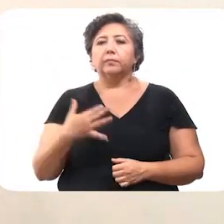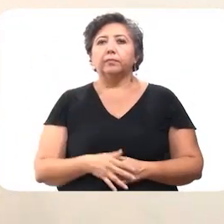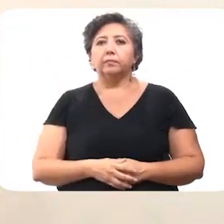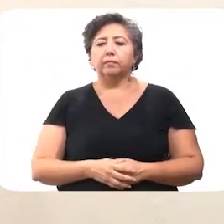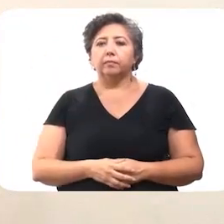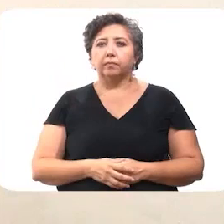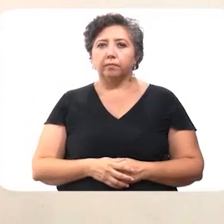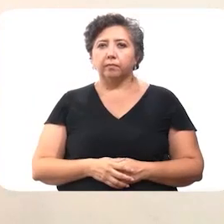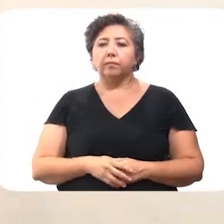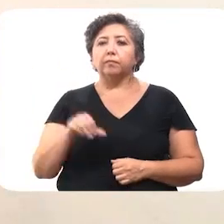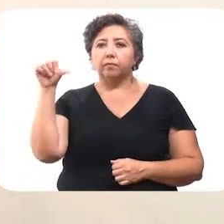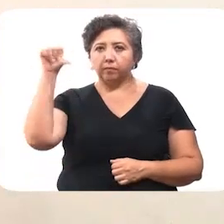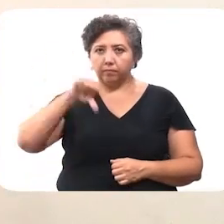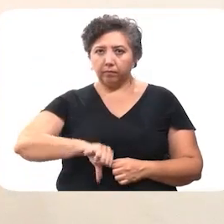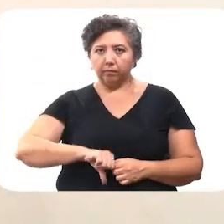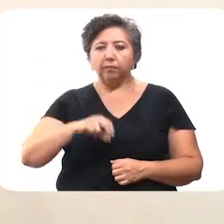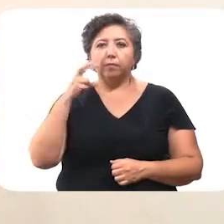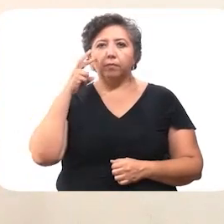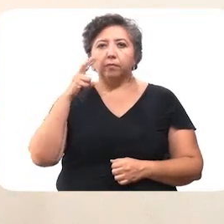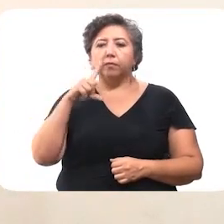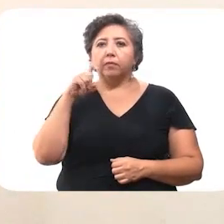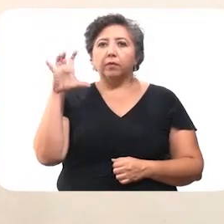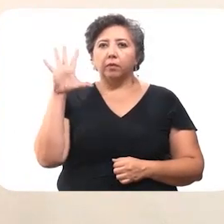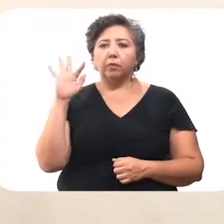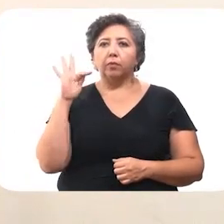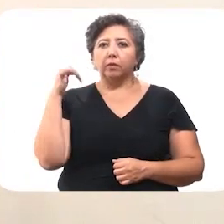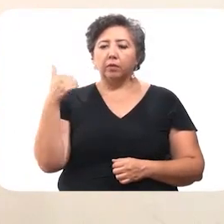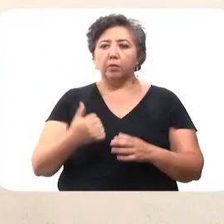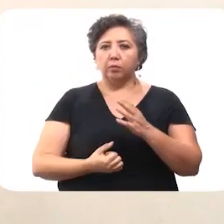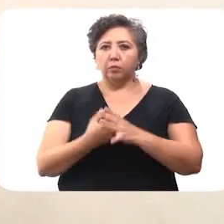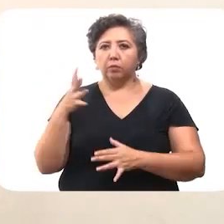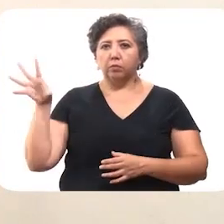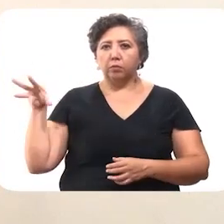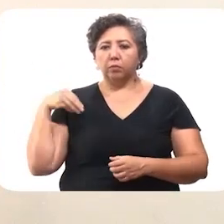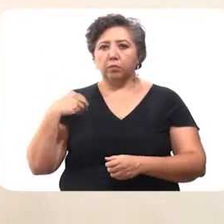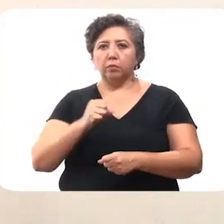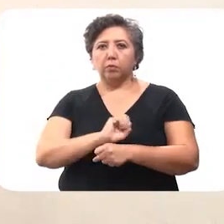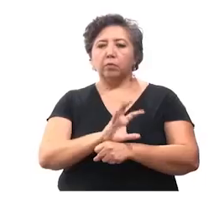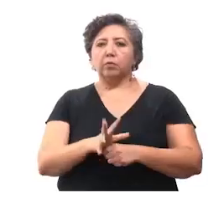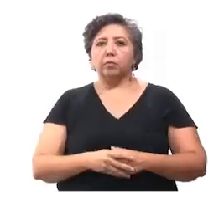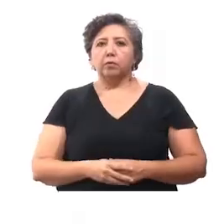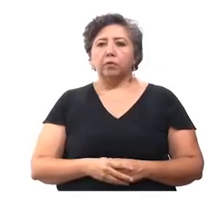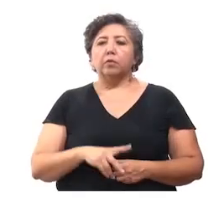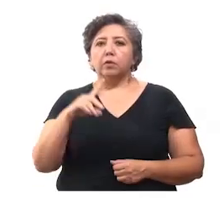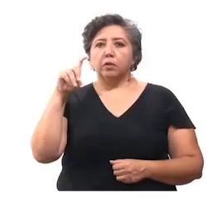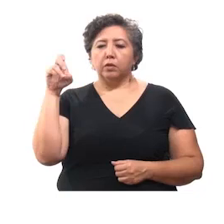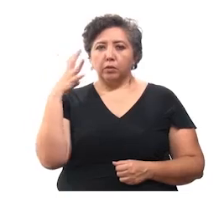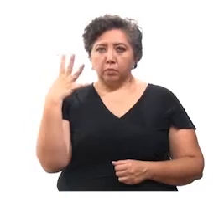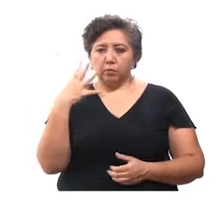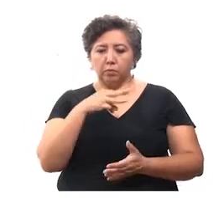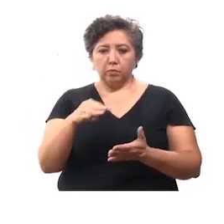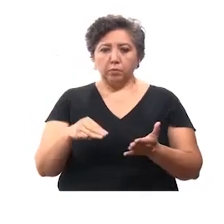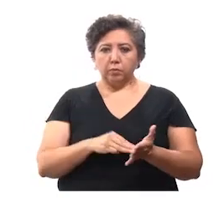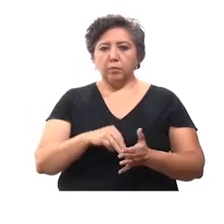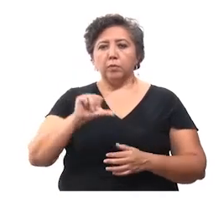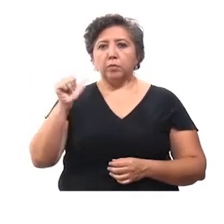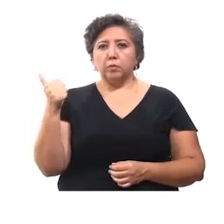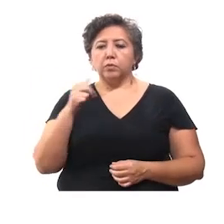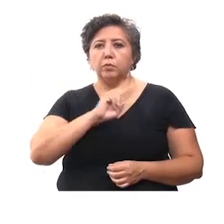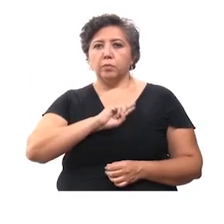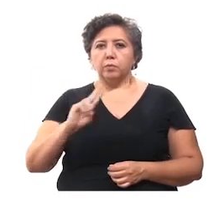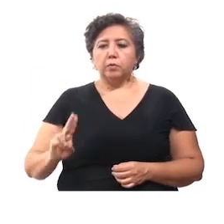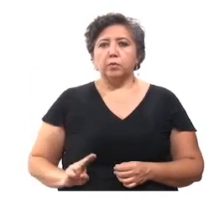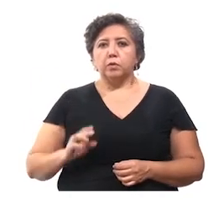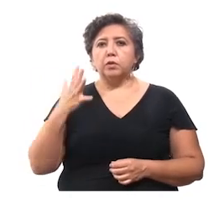74.750. Hoy se detectaron 146 nuevos contagios de coronavirus, 104 en Mérida, 11 en